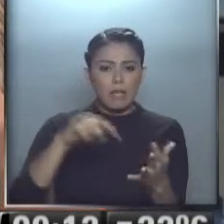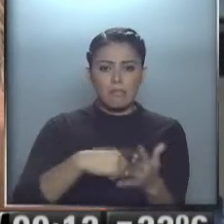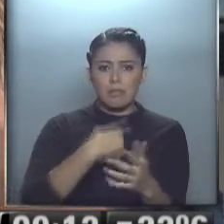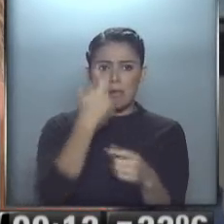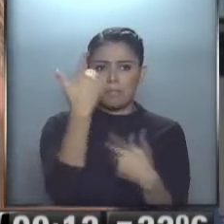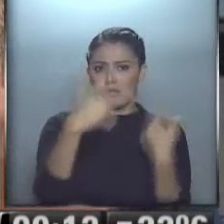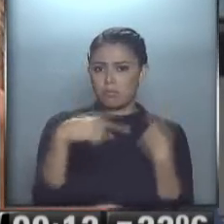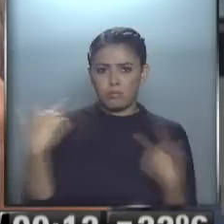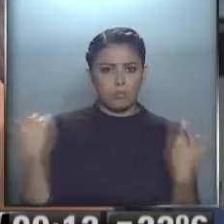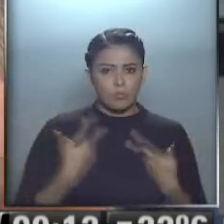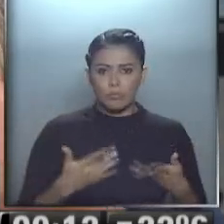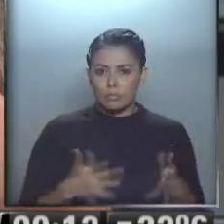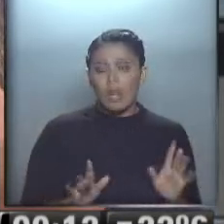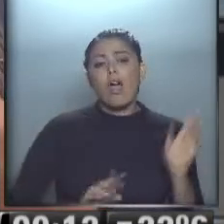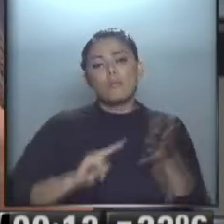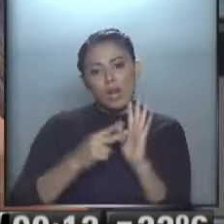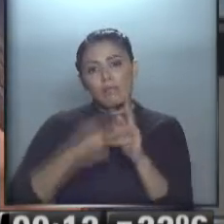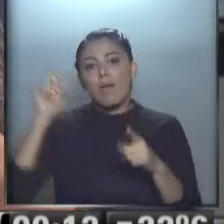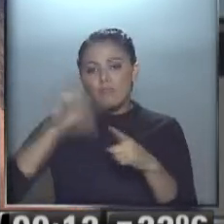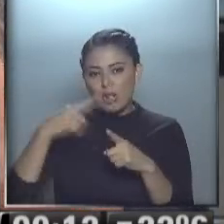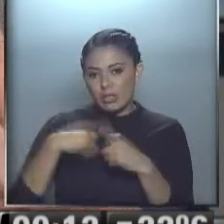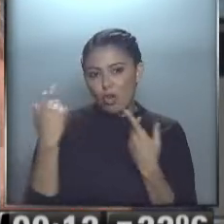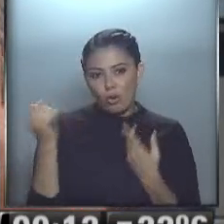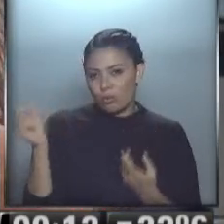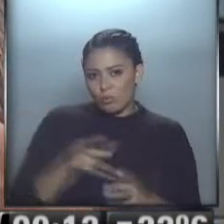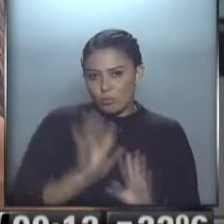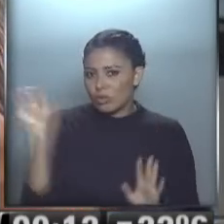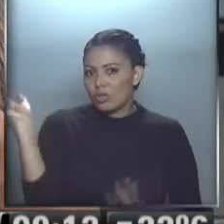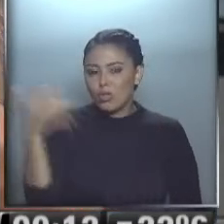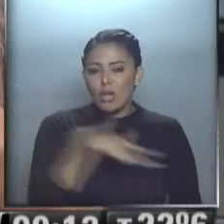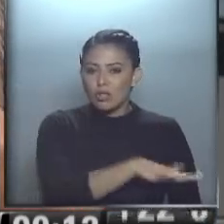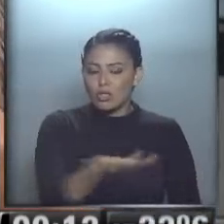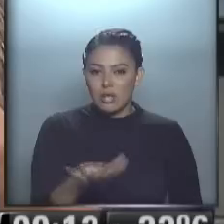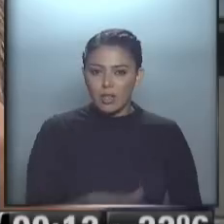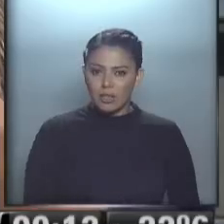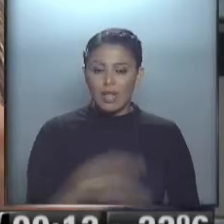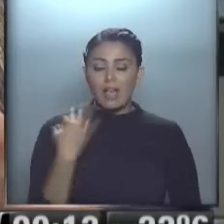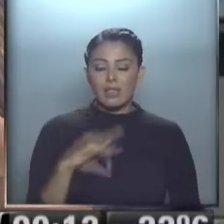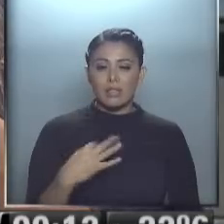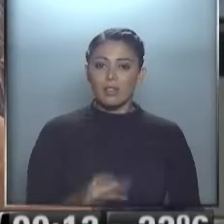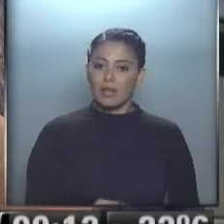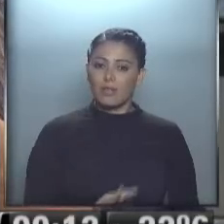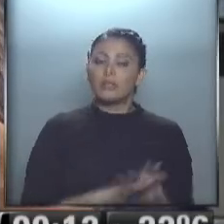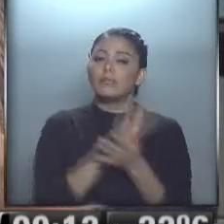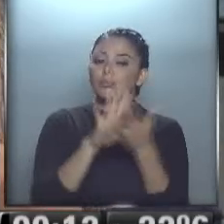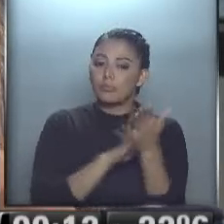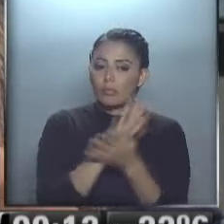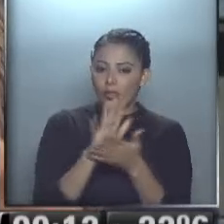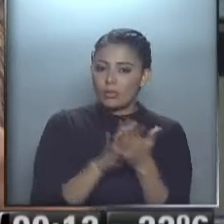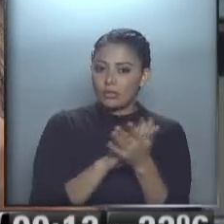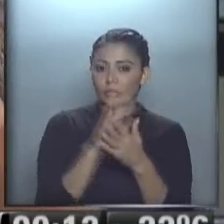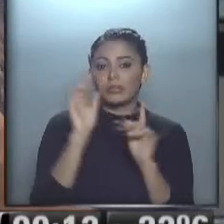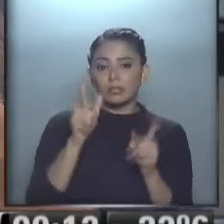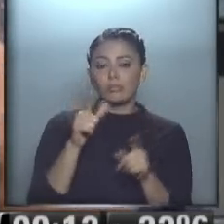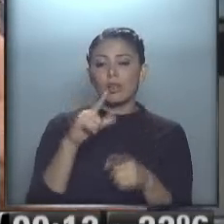funcionando con problemas políticos naturales y normales de toda sociedad que debe Por supuesto llevar adelante su independencia y su